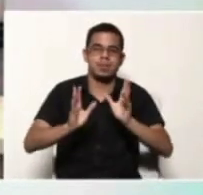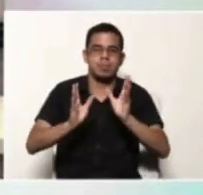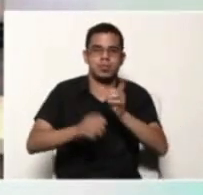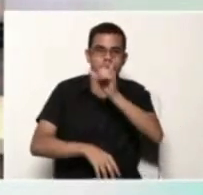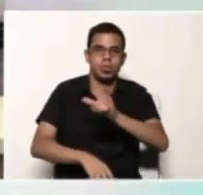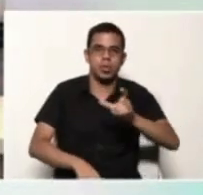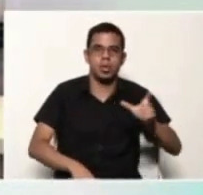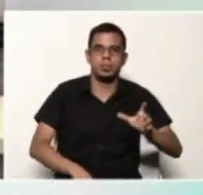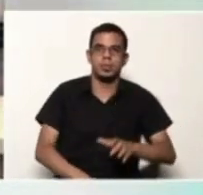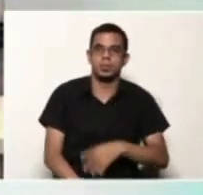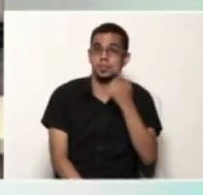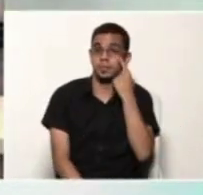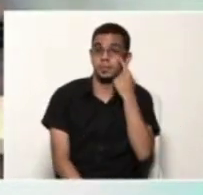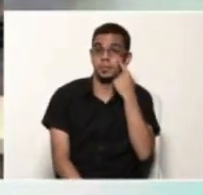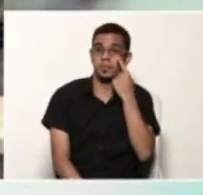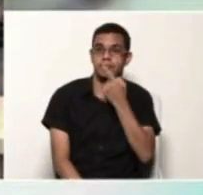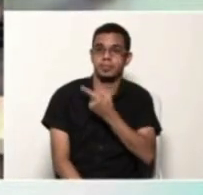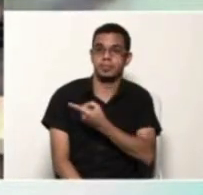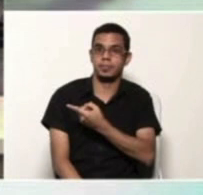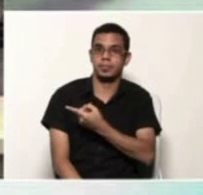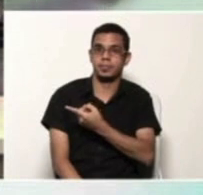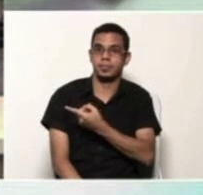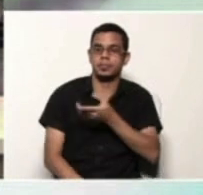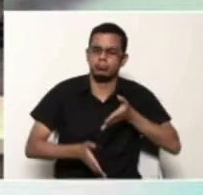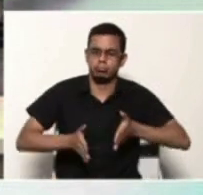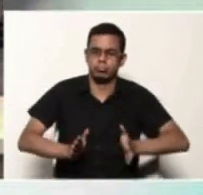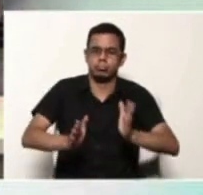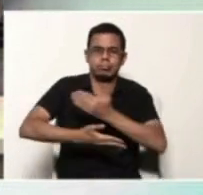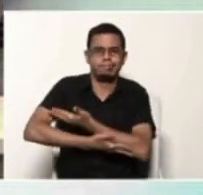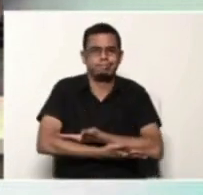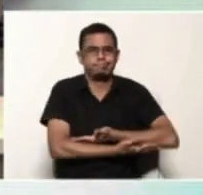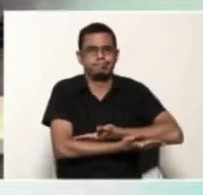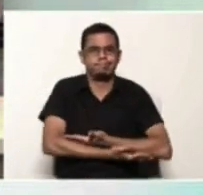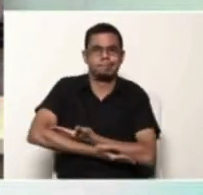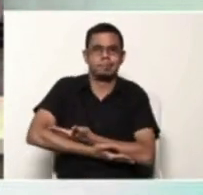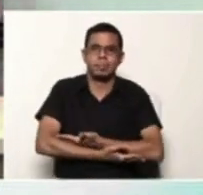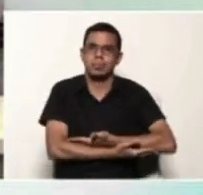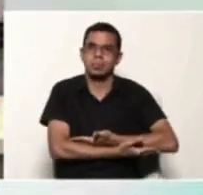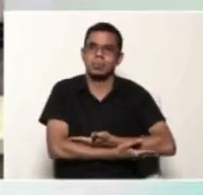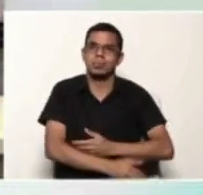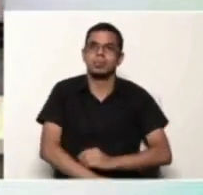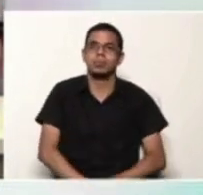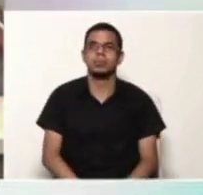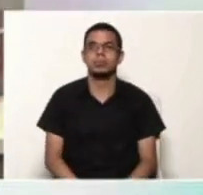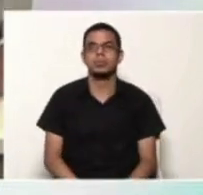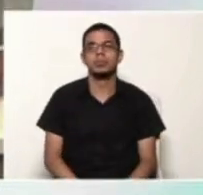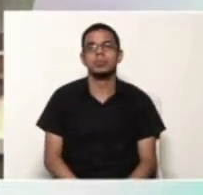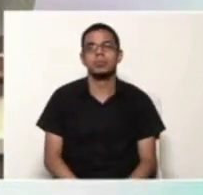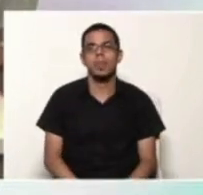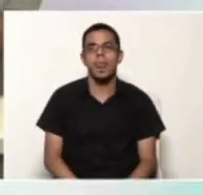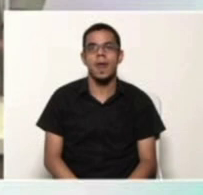que es un bebé. Y el bebé tiene 23 cromosomas.